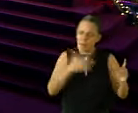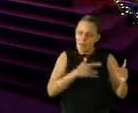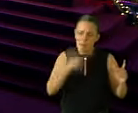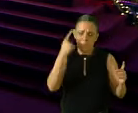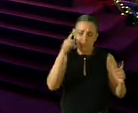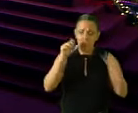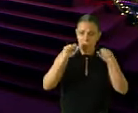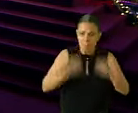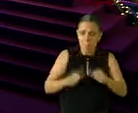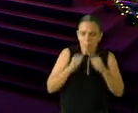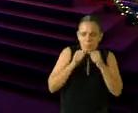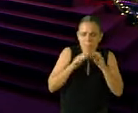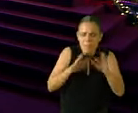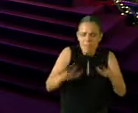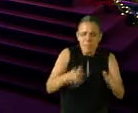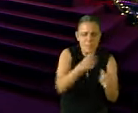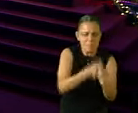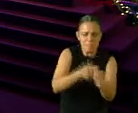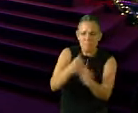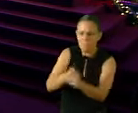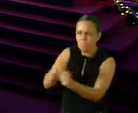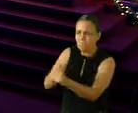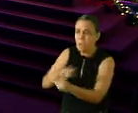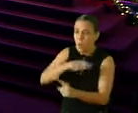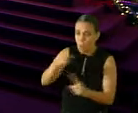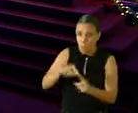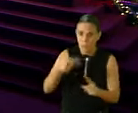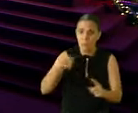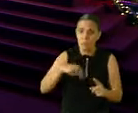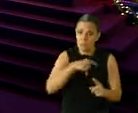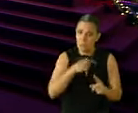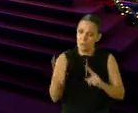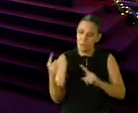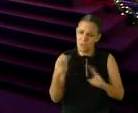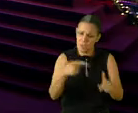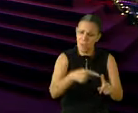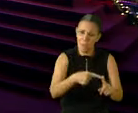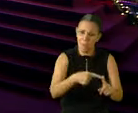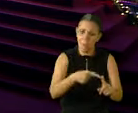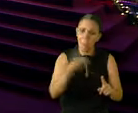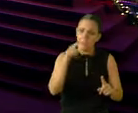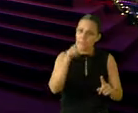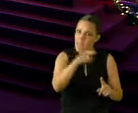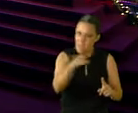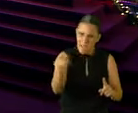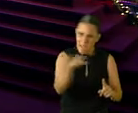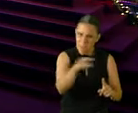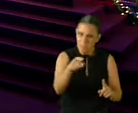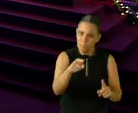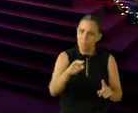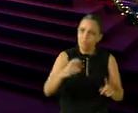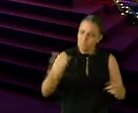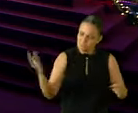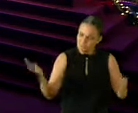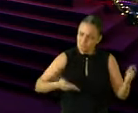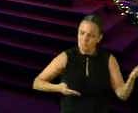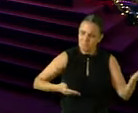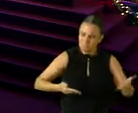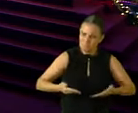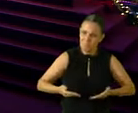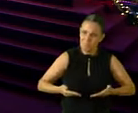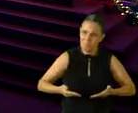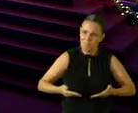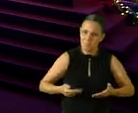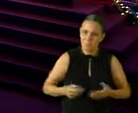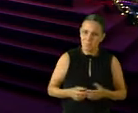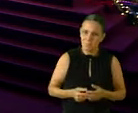Y cuando llegamos allí, ellos nos reciben y nos dan la mano, y queremos, ¿verdad?, hacer lo que el Señor nos ha